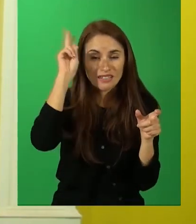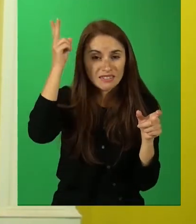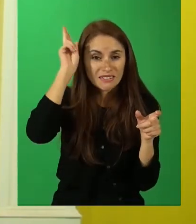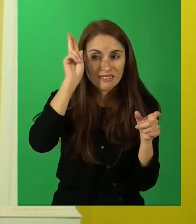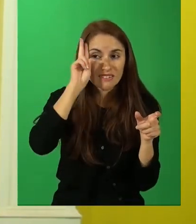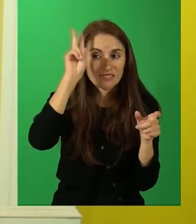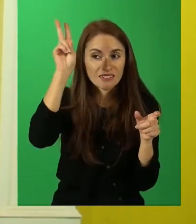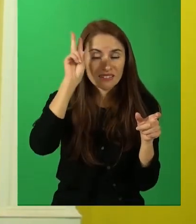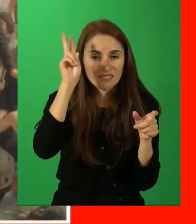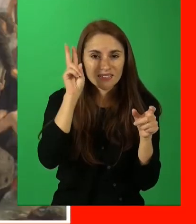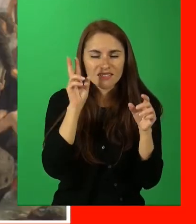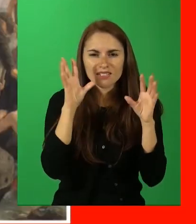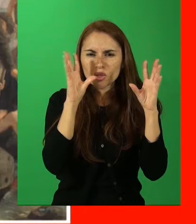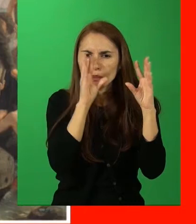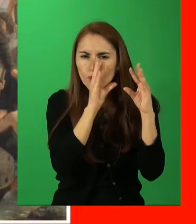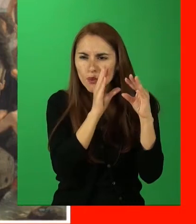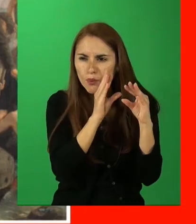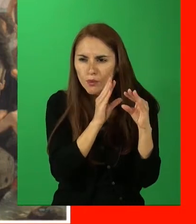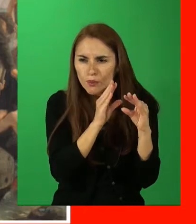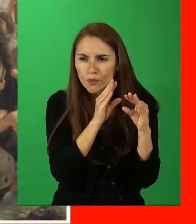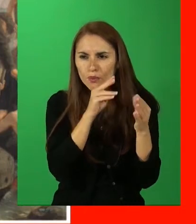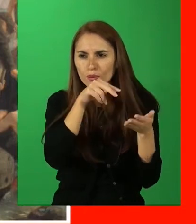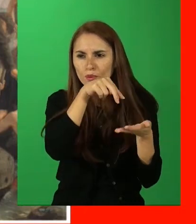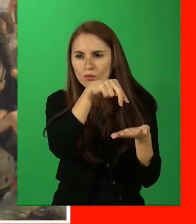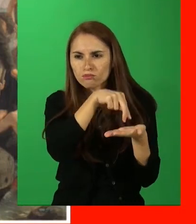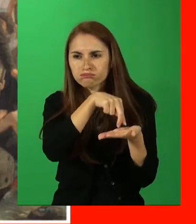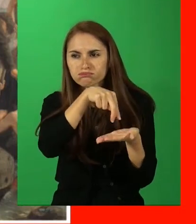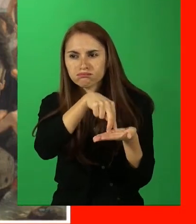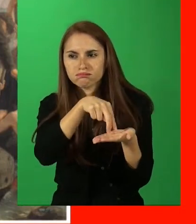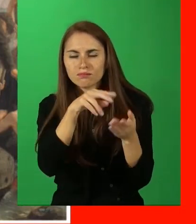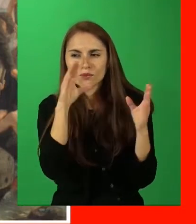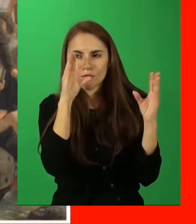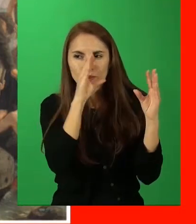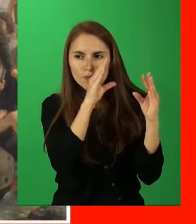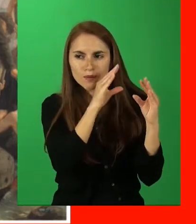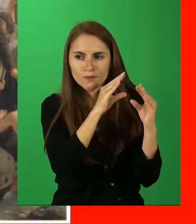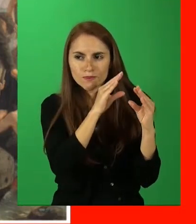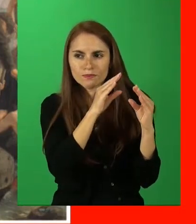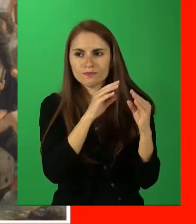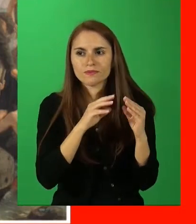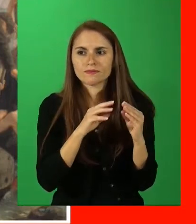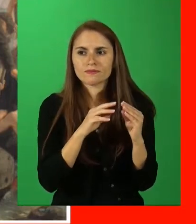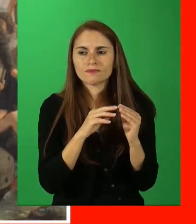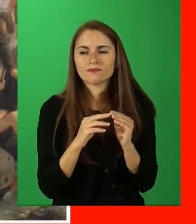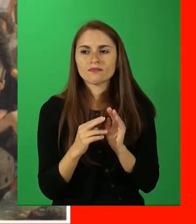oscuridad, ¿cierto? En un plano más bien secundario.